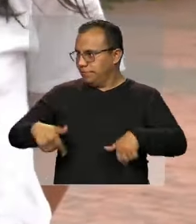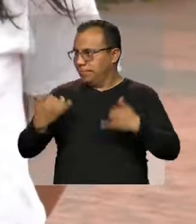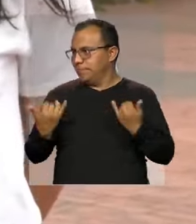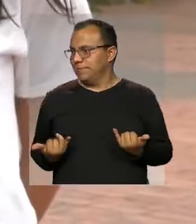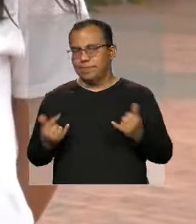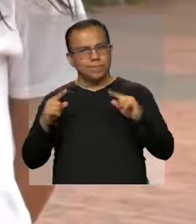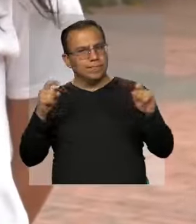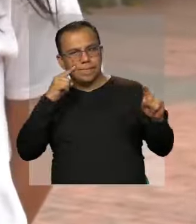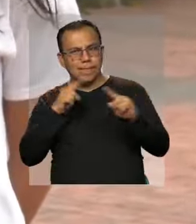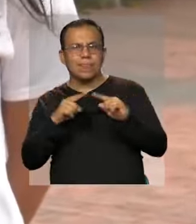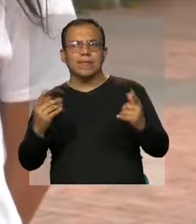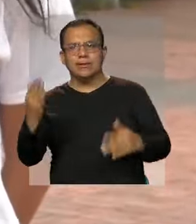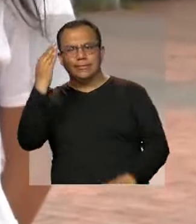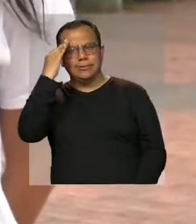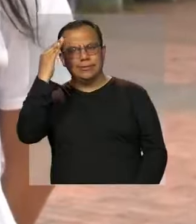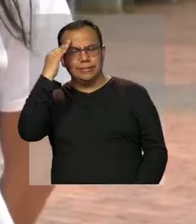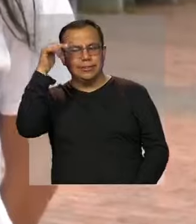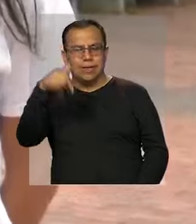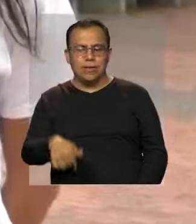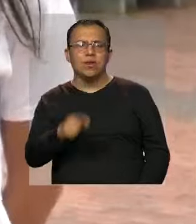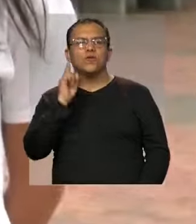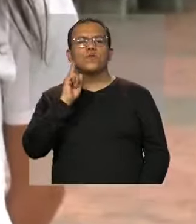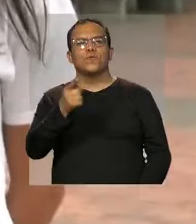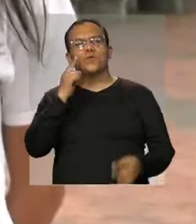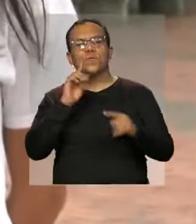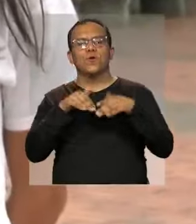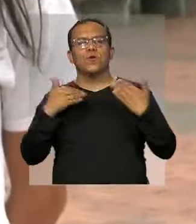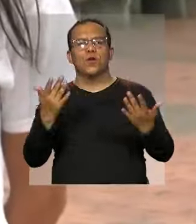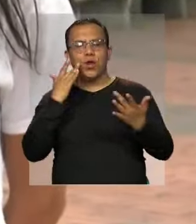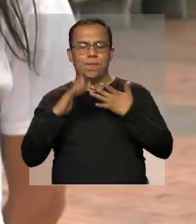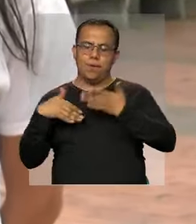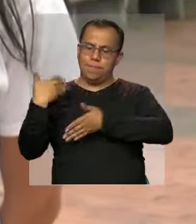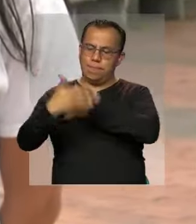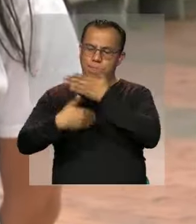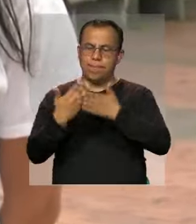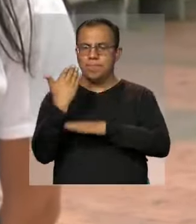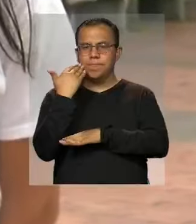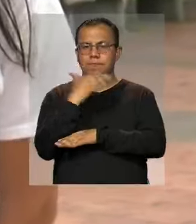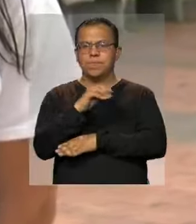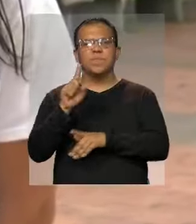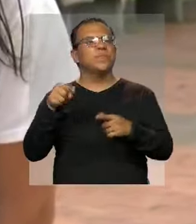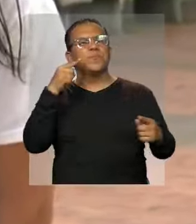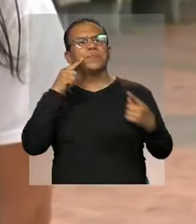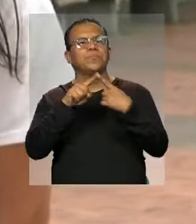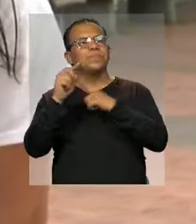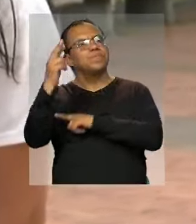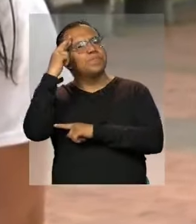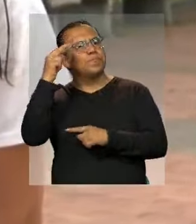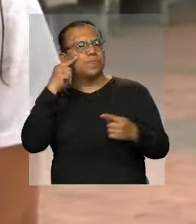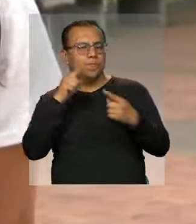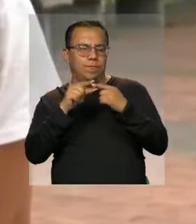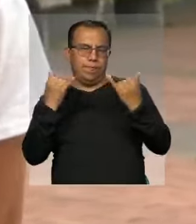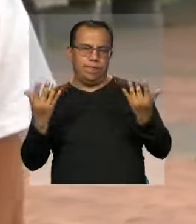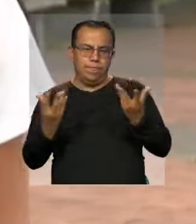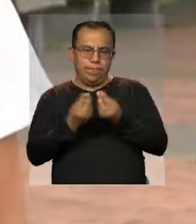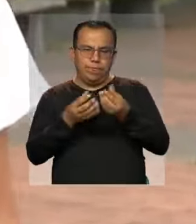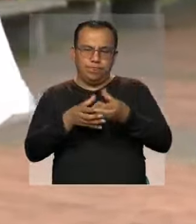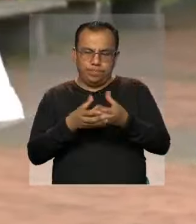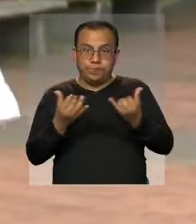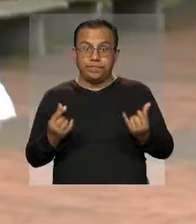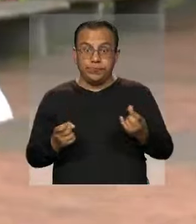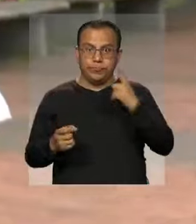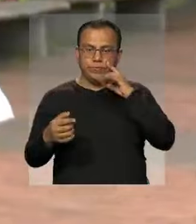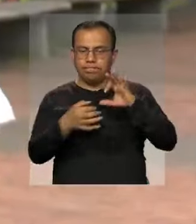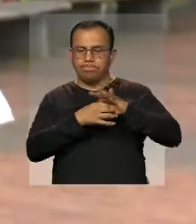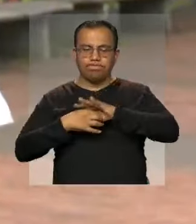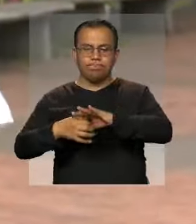bueno, primeramente sabemos que hay muchas razones por las que hoy se van a movilizar las mujeres, pero ¿cuál es la razón principal de esta jornada de hoy? Hoy nos